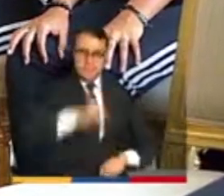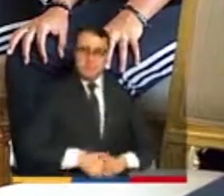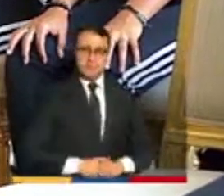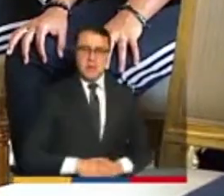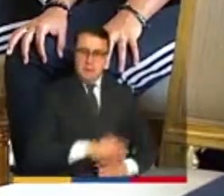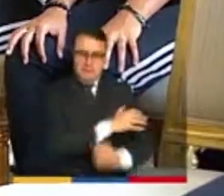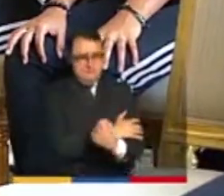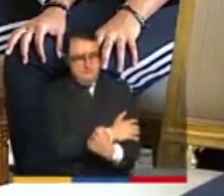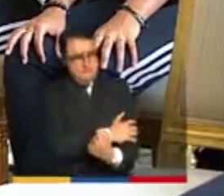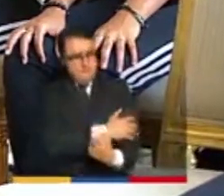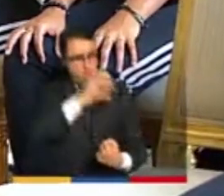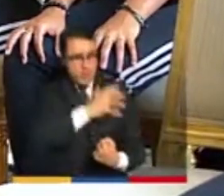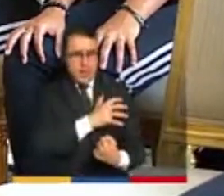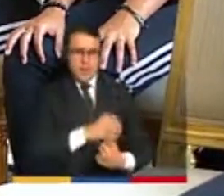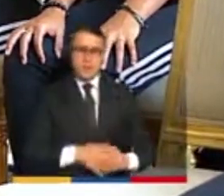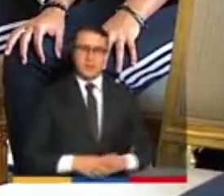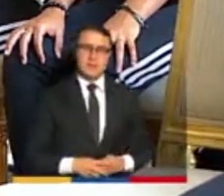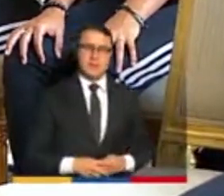poderosas,